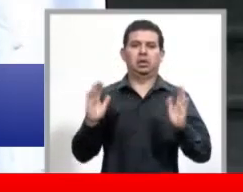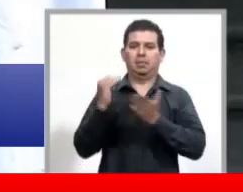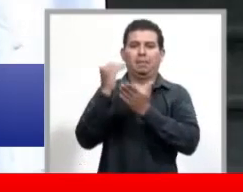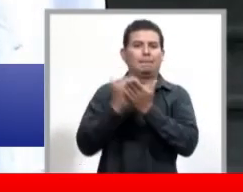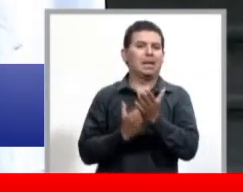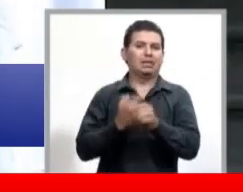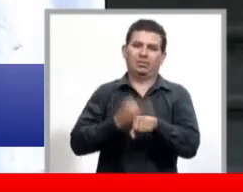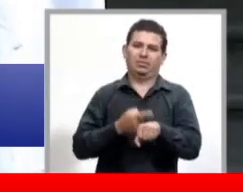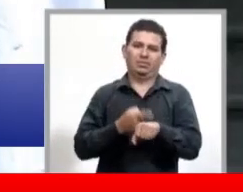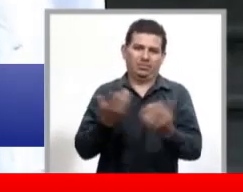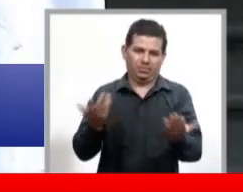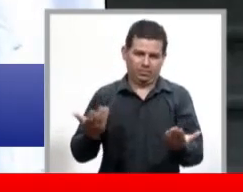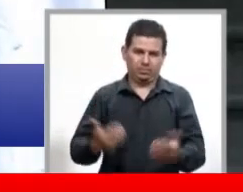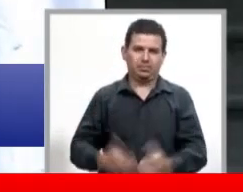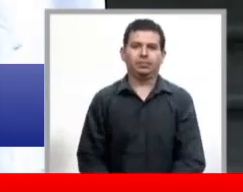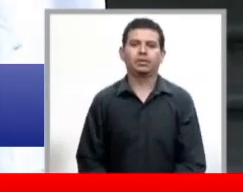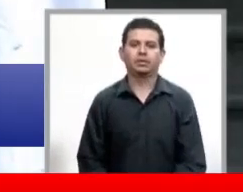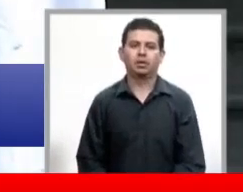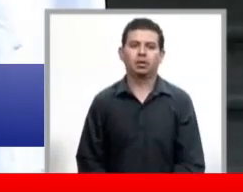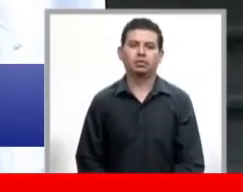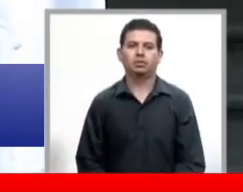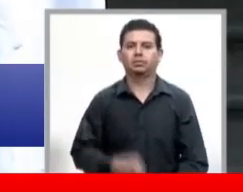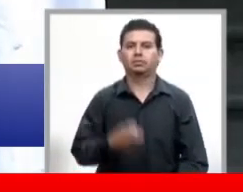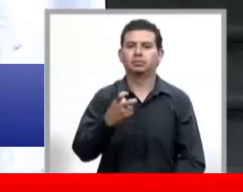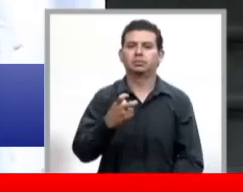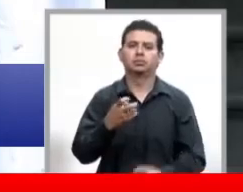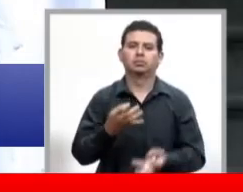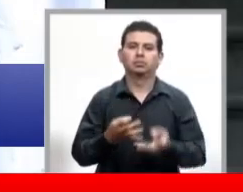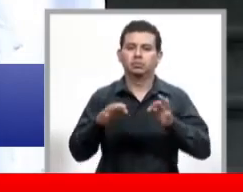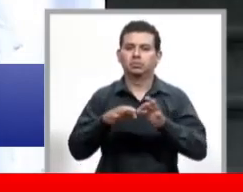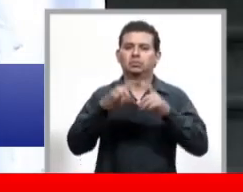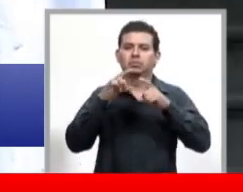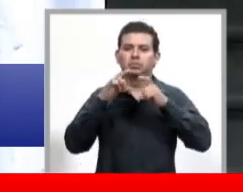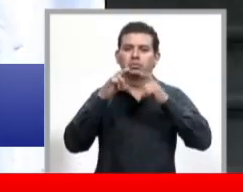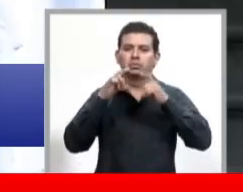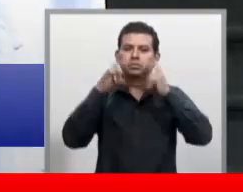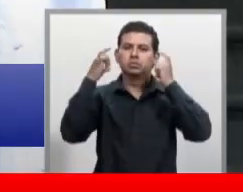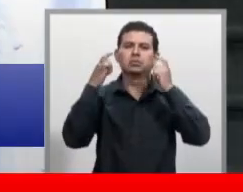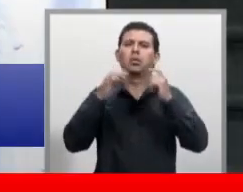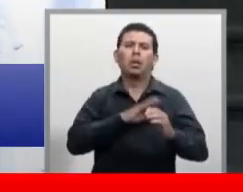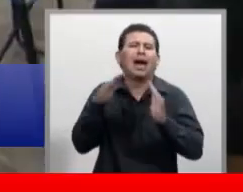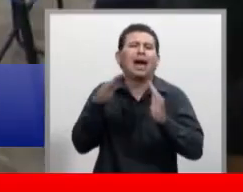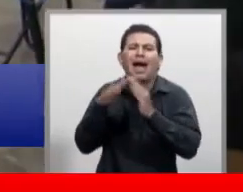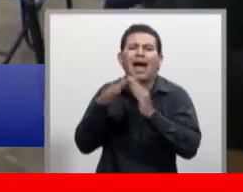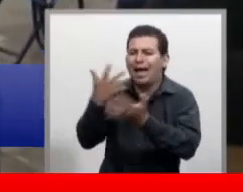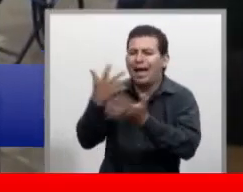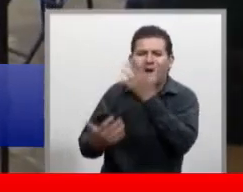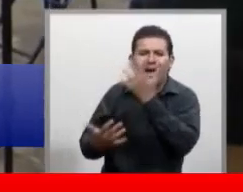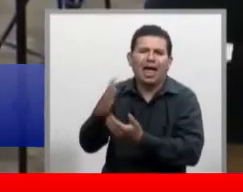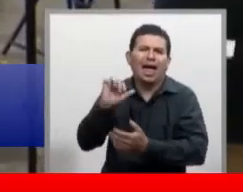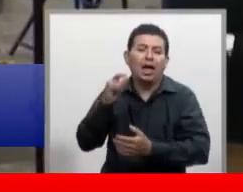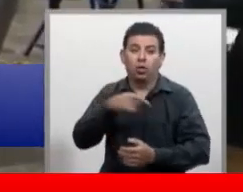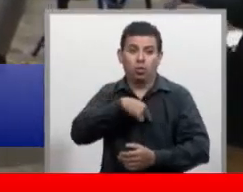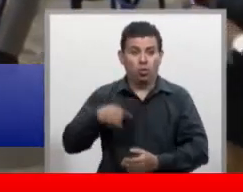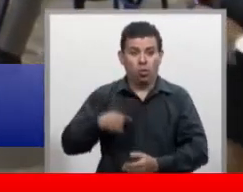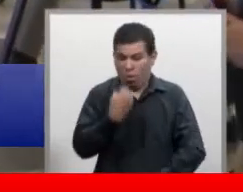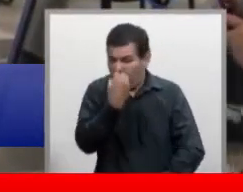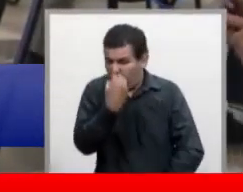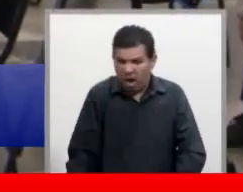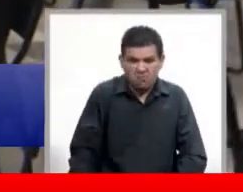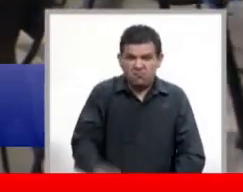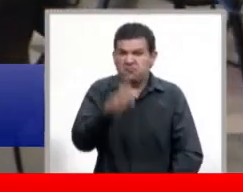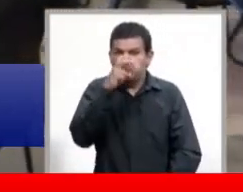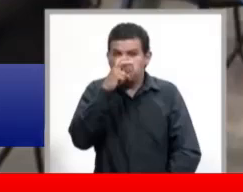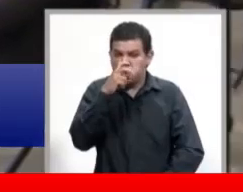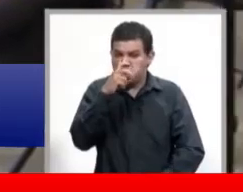reduce. Por eso es importante usar un cubrebocas casero. No estamos pidiendo que